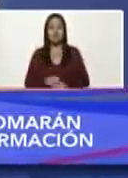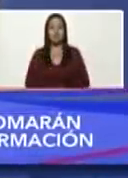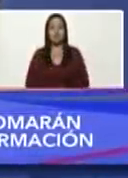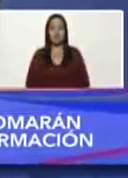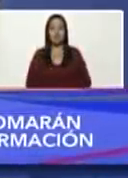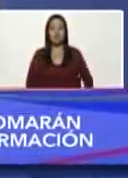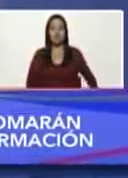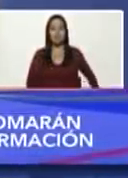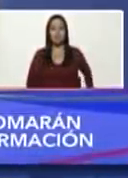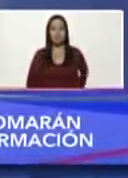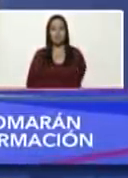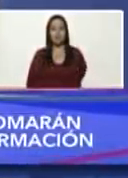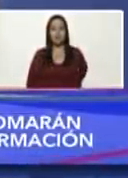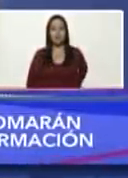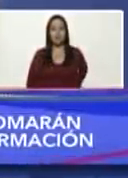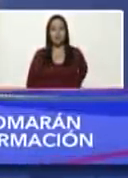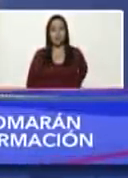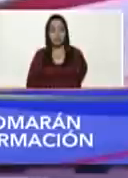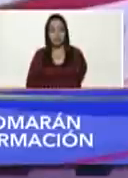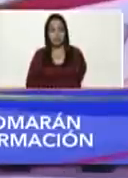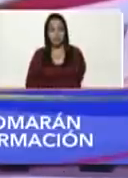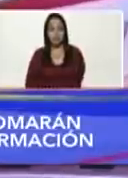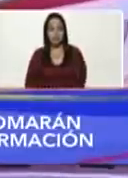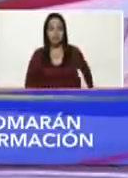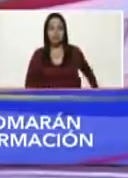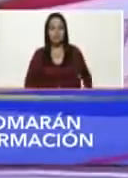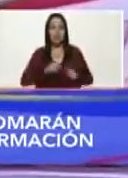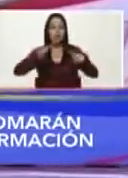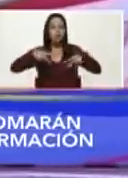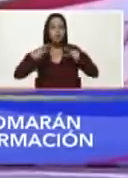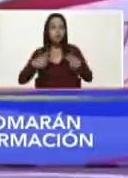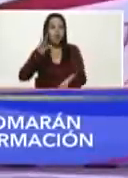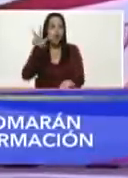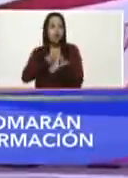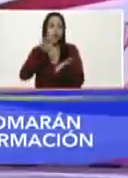a reacondicionarla para ponerla a nivel. ¡Aprobada!